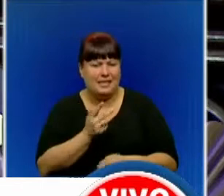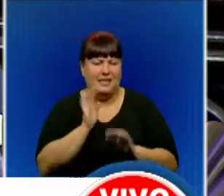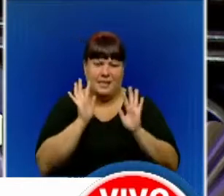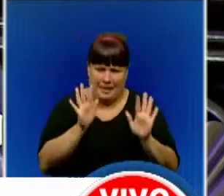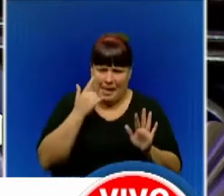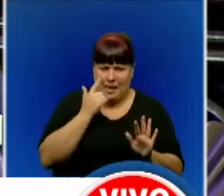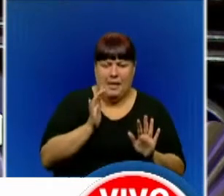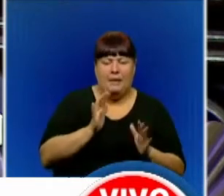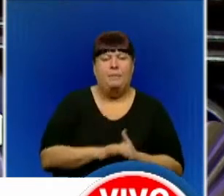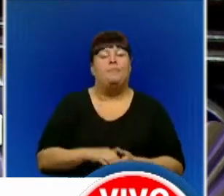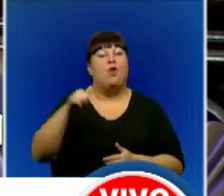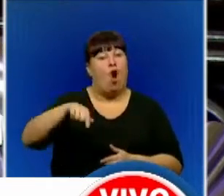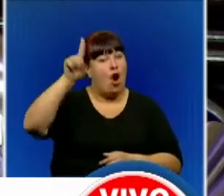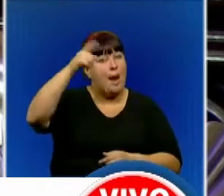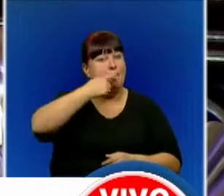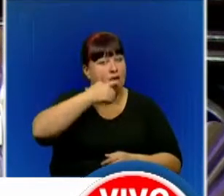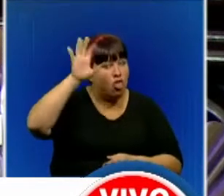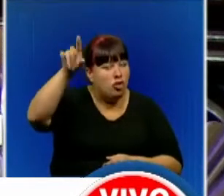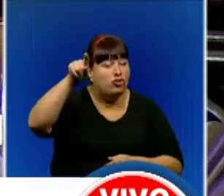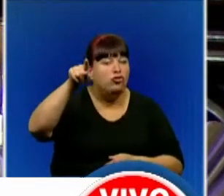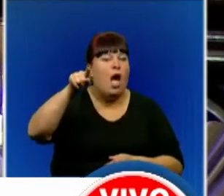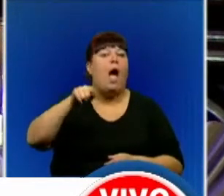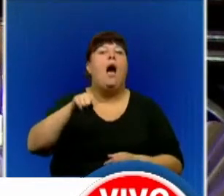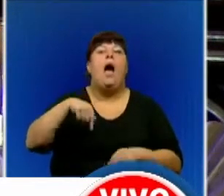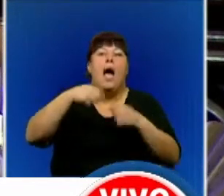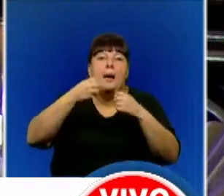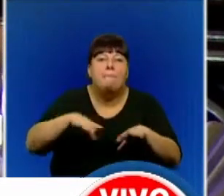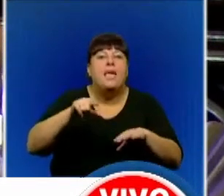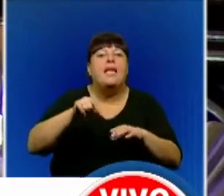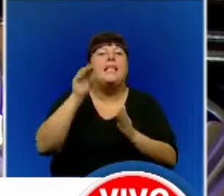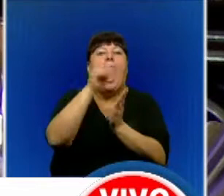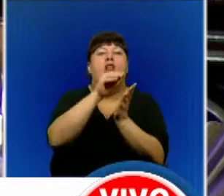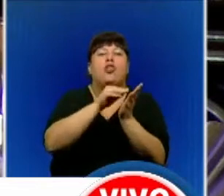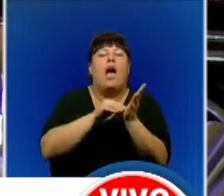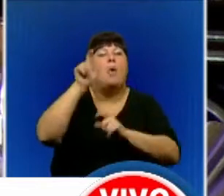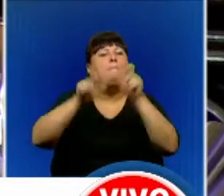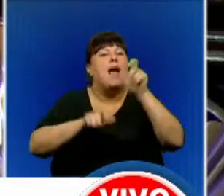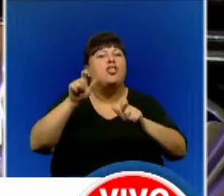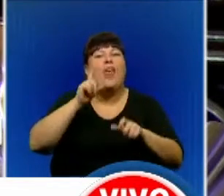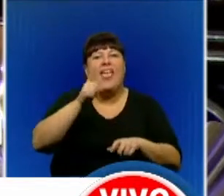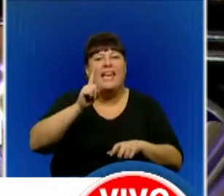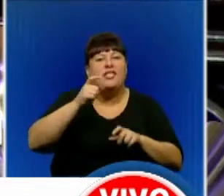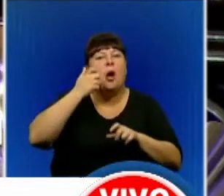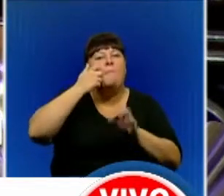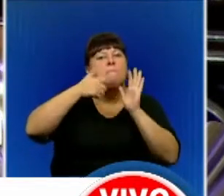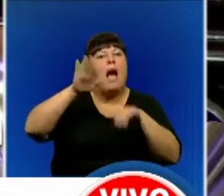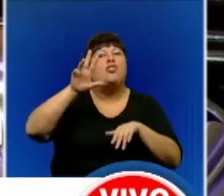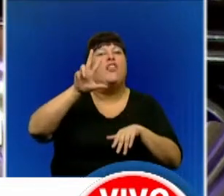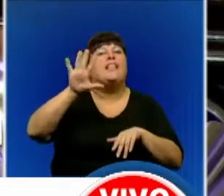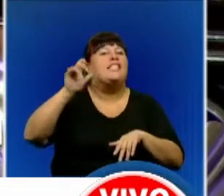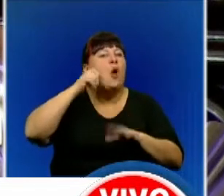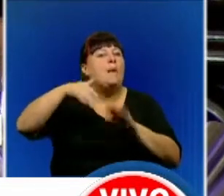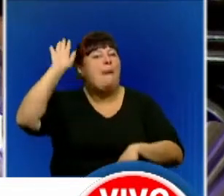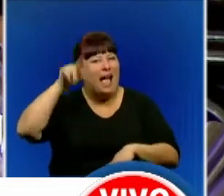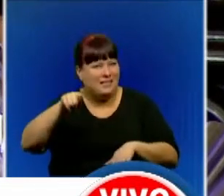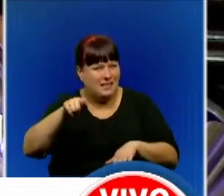señor presidente, hoy en Mendoza se empezaron a inscribir las personas de riesgo mayores de 35